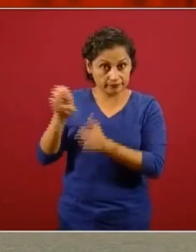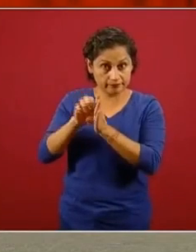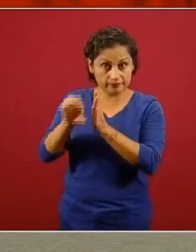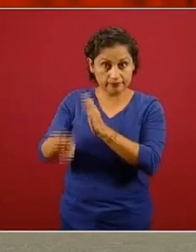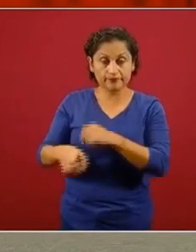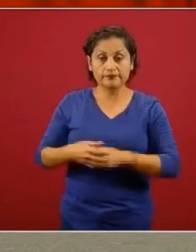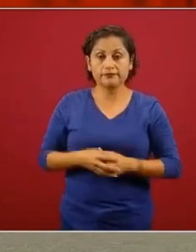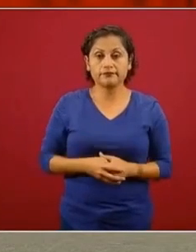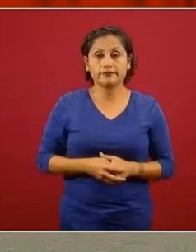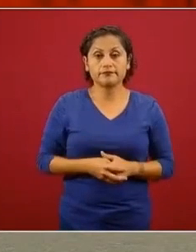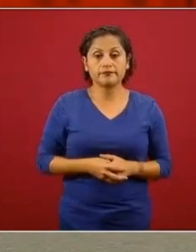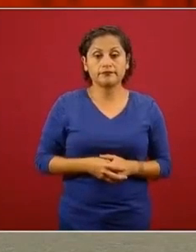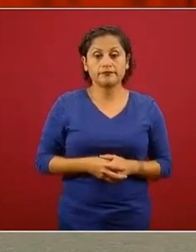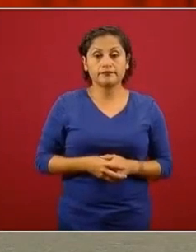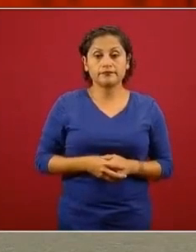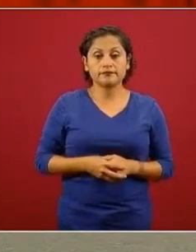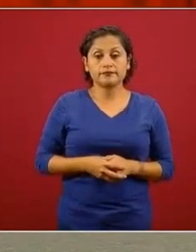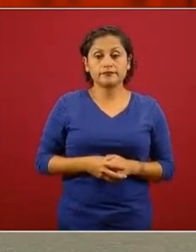siguiente, por favor.